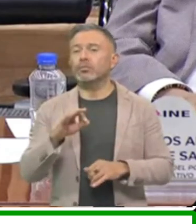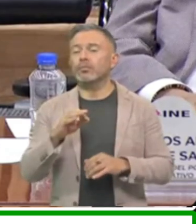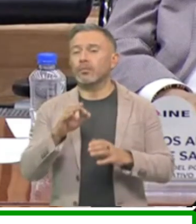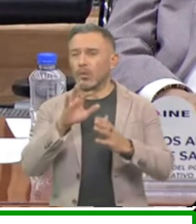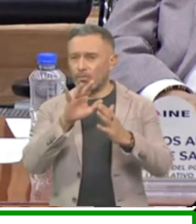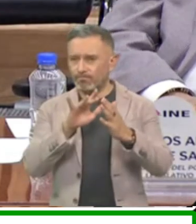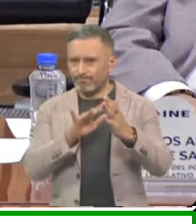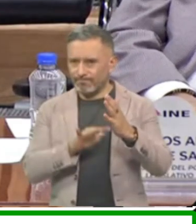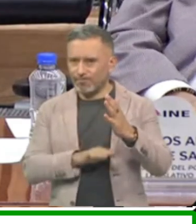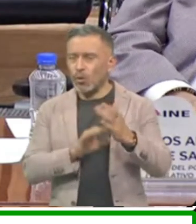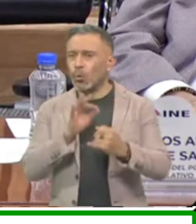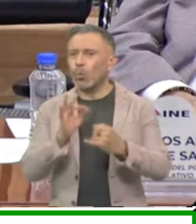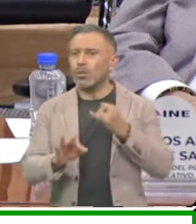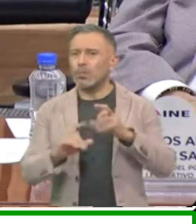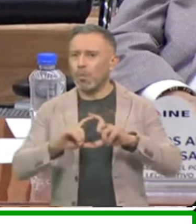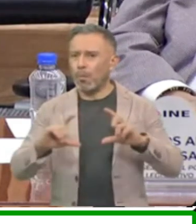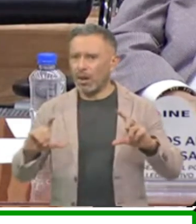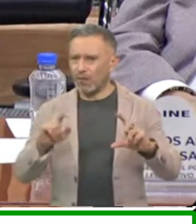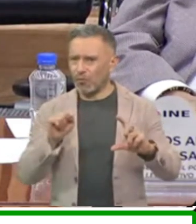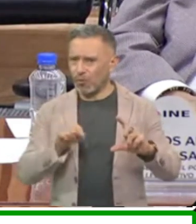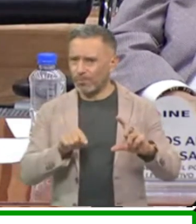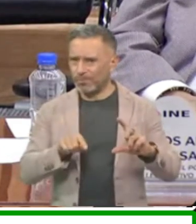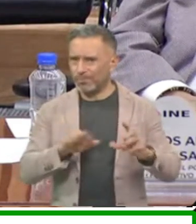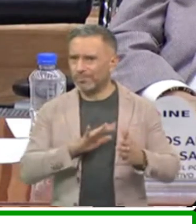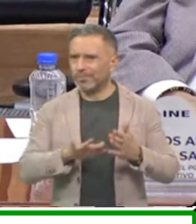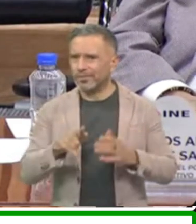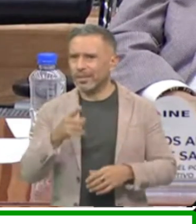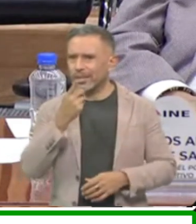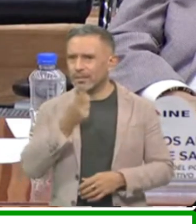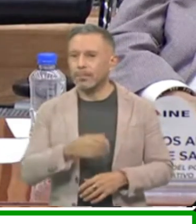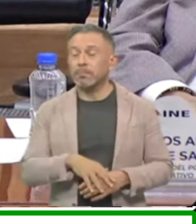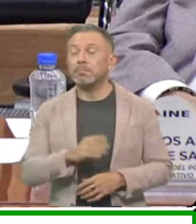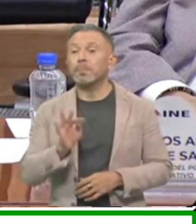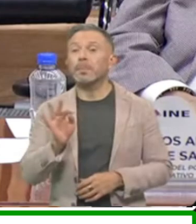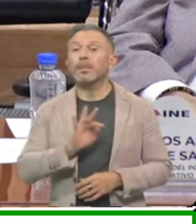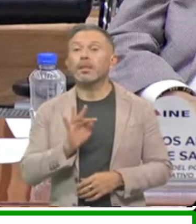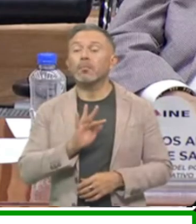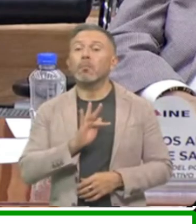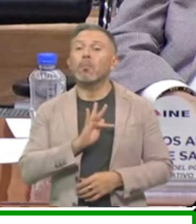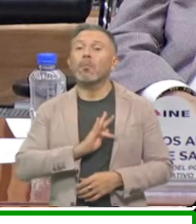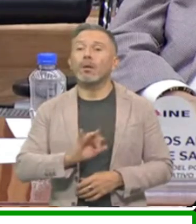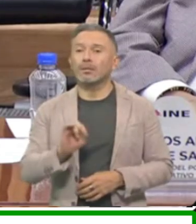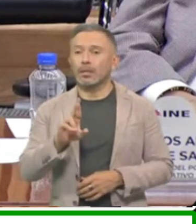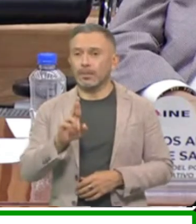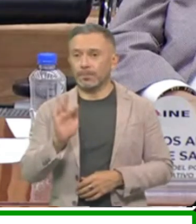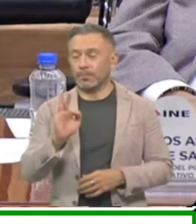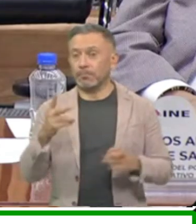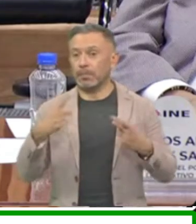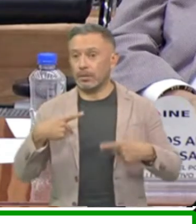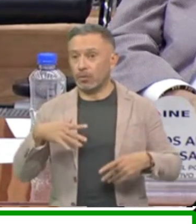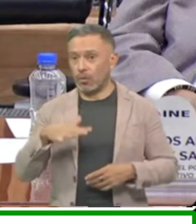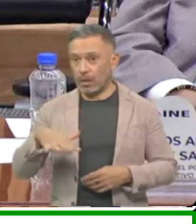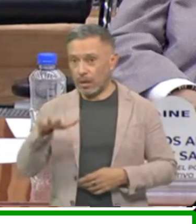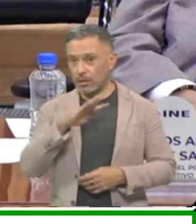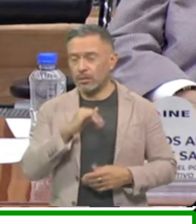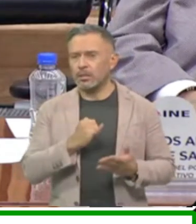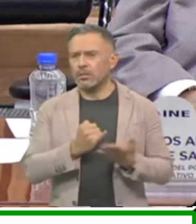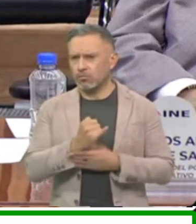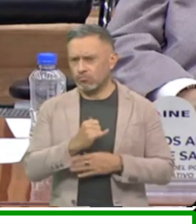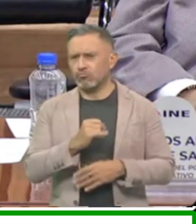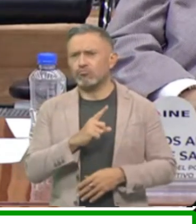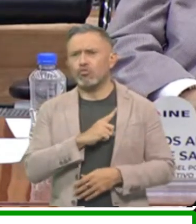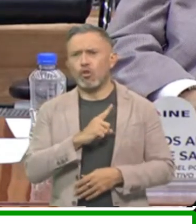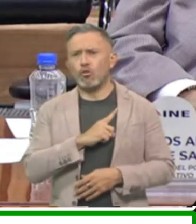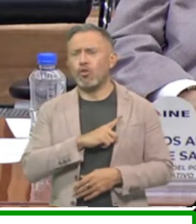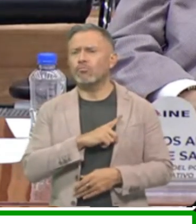de su comunicado es que es probable que la ciudadanía haya decidido solo votar por los